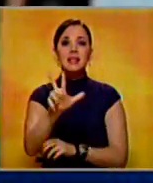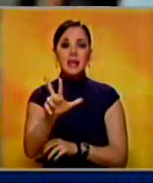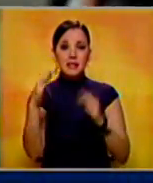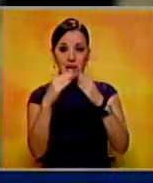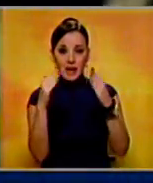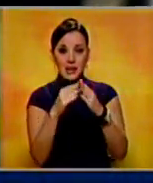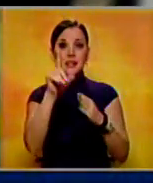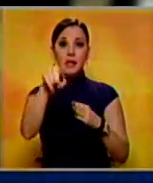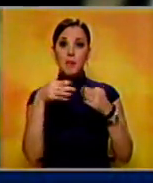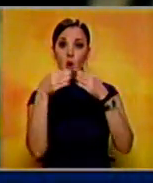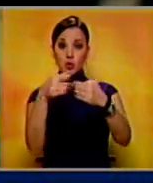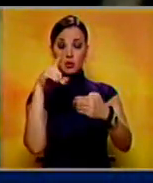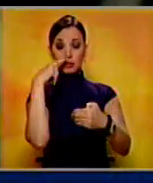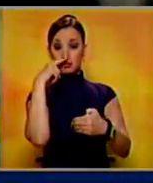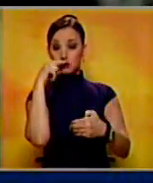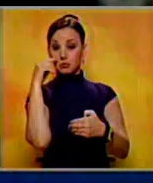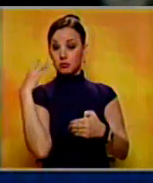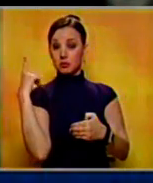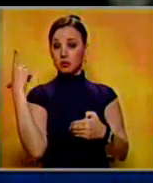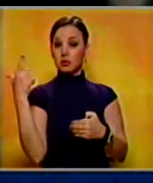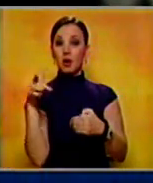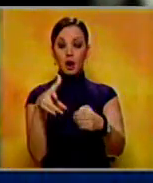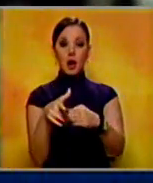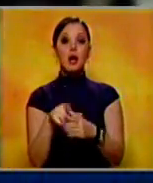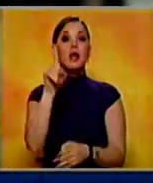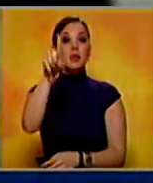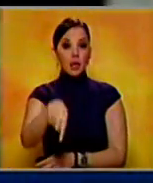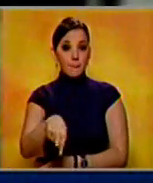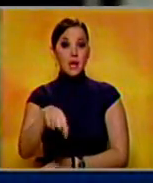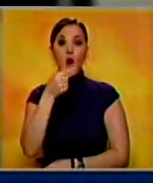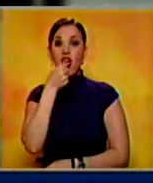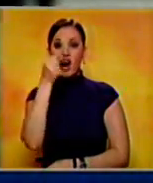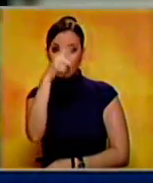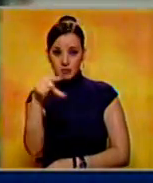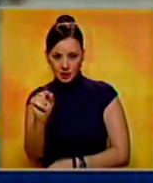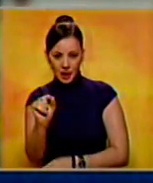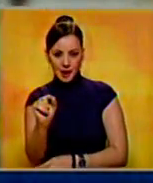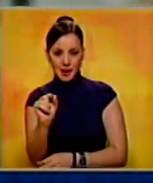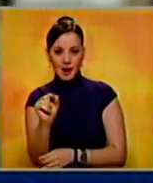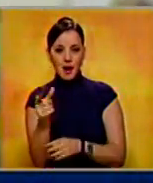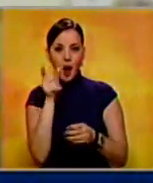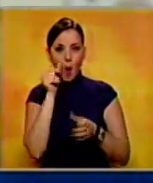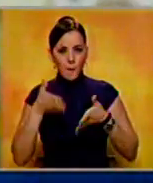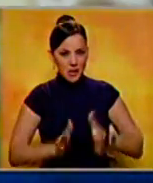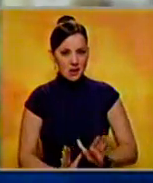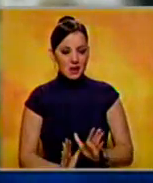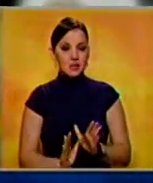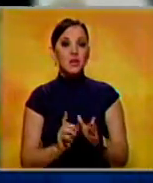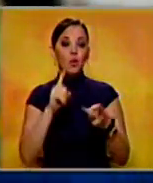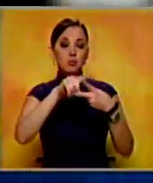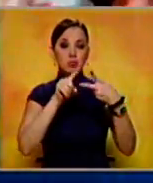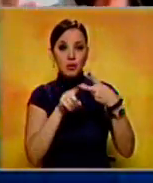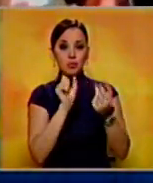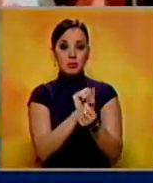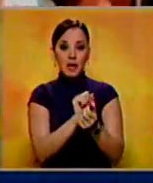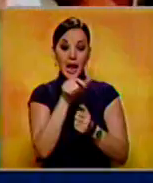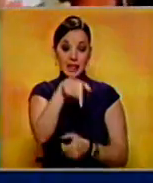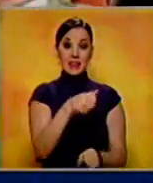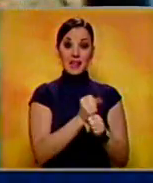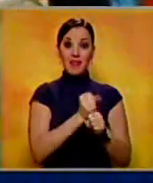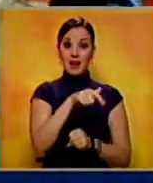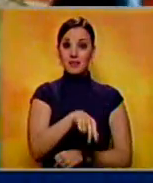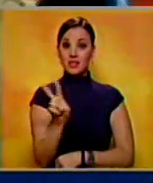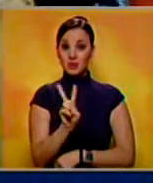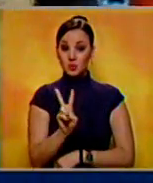personas involucradas están pascuale fiorente y su hermano alesandro fiorente que de acuerdo a las investig iones operaban desde Venezuela esta